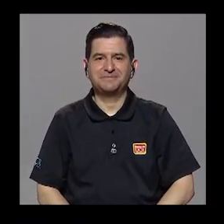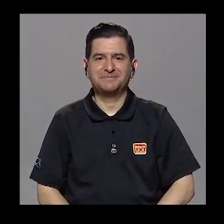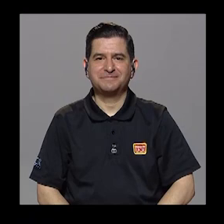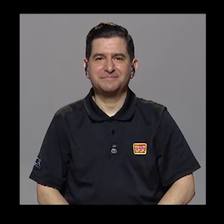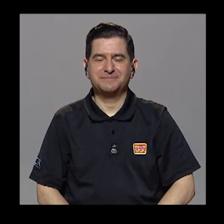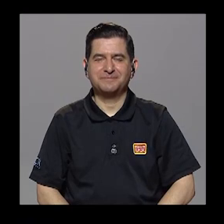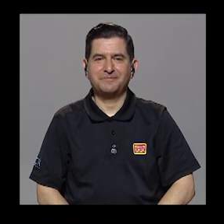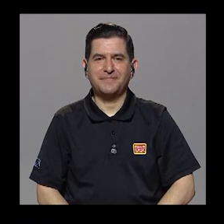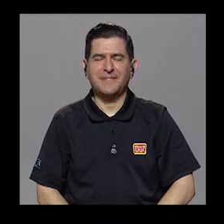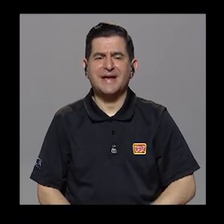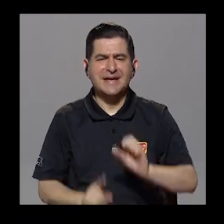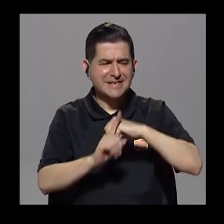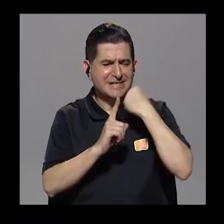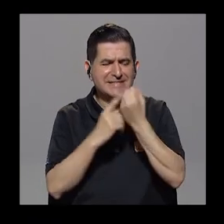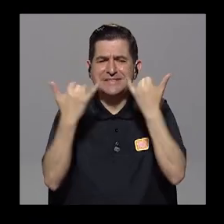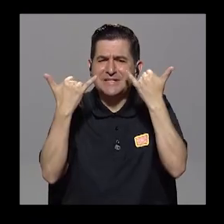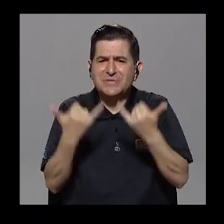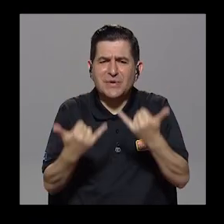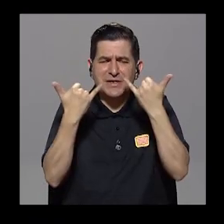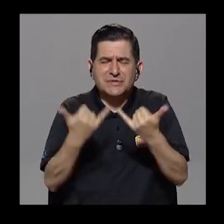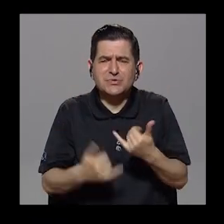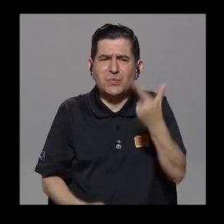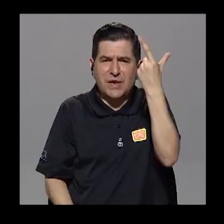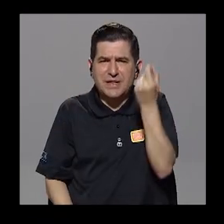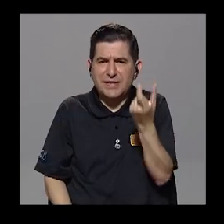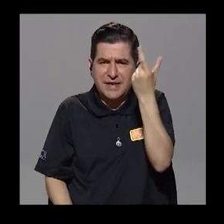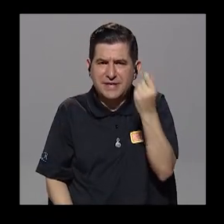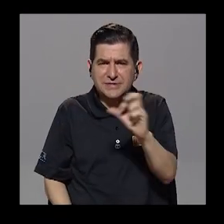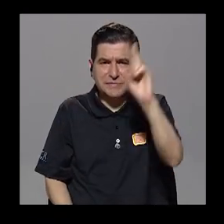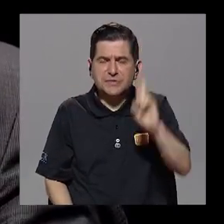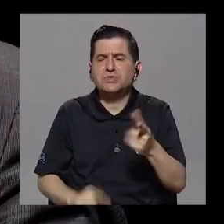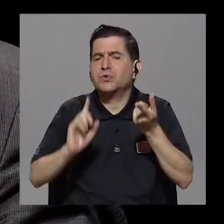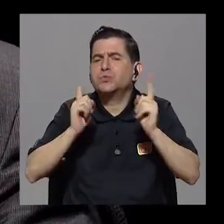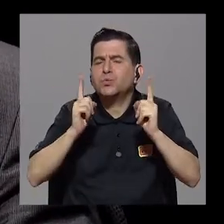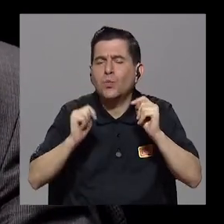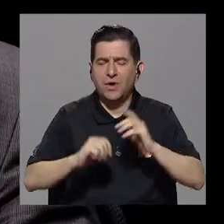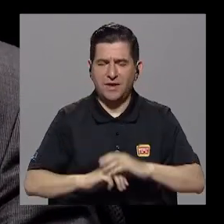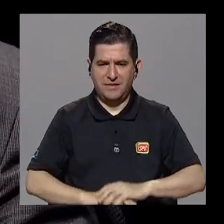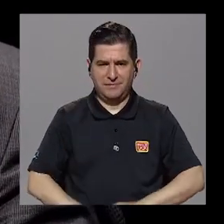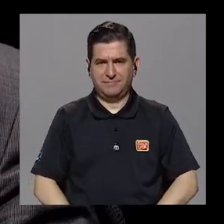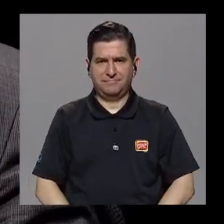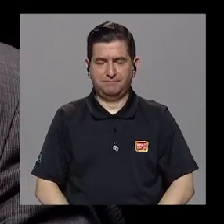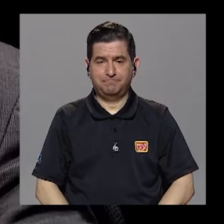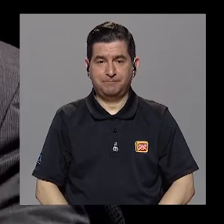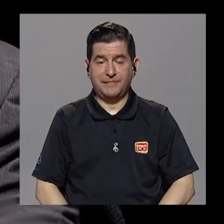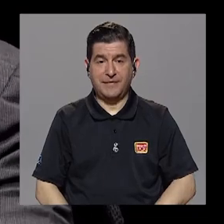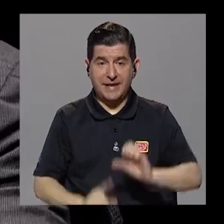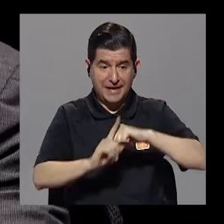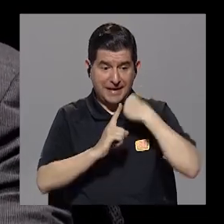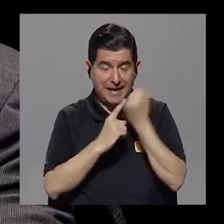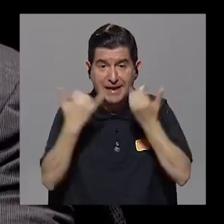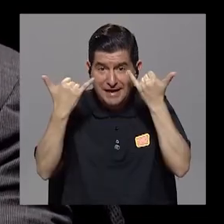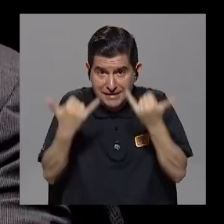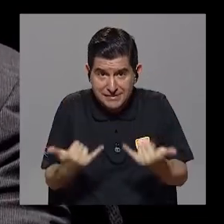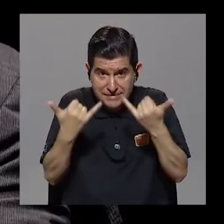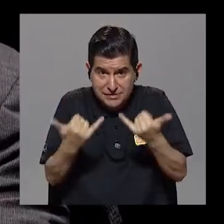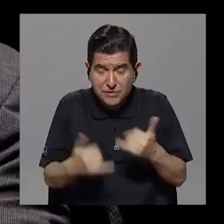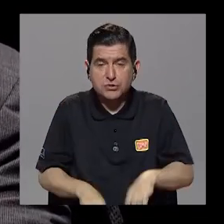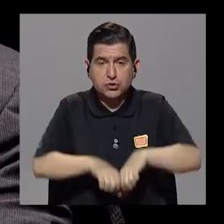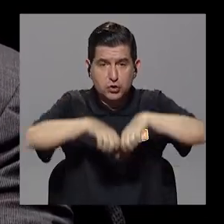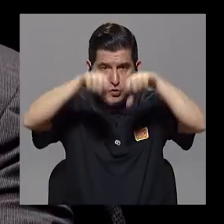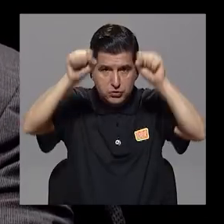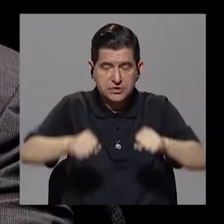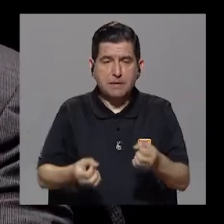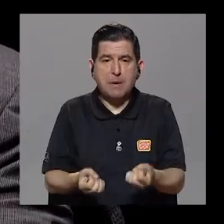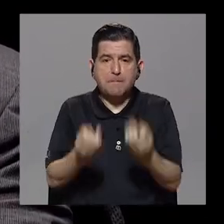Álvaro, ¿cuál es el estado actual de las pensiones en Costa Rica? Bien, el estado actual es que tenemos